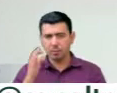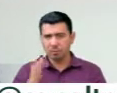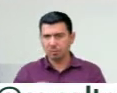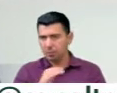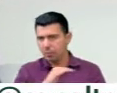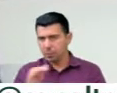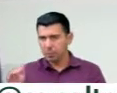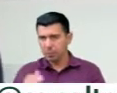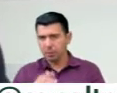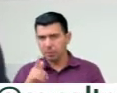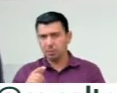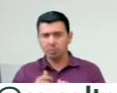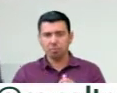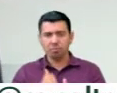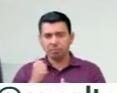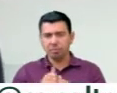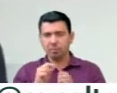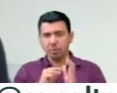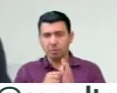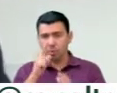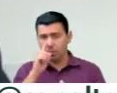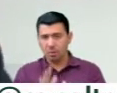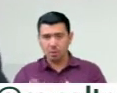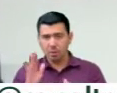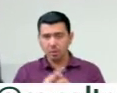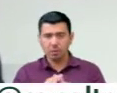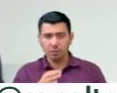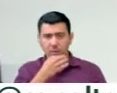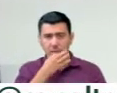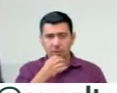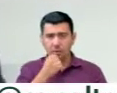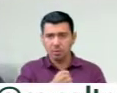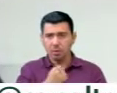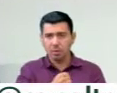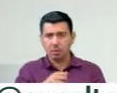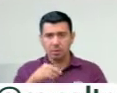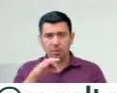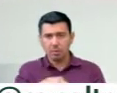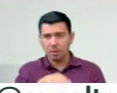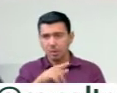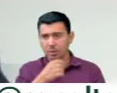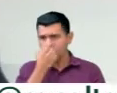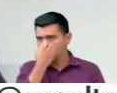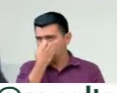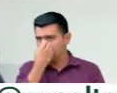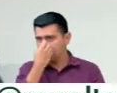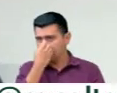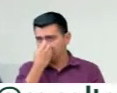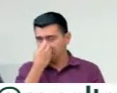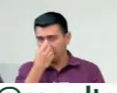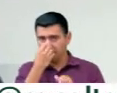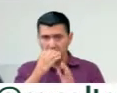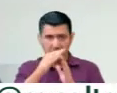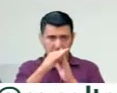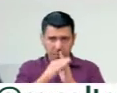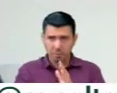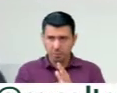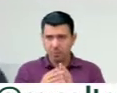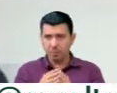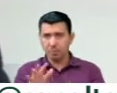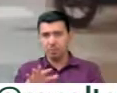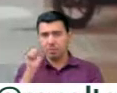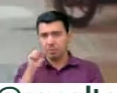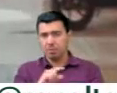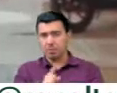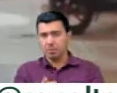el Código Nacional de Tránsito, sino que también hay una reducción indiscriminada de las velocidades que están establecidas en el Código Nacional